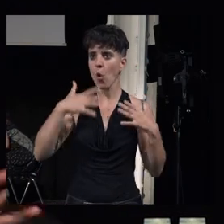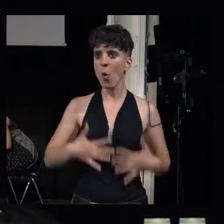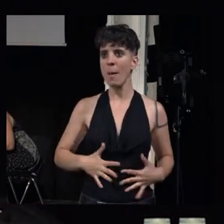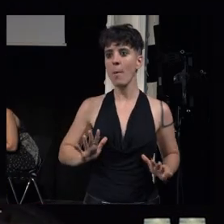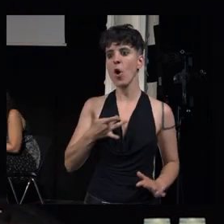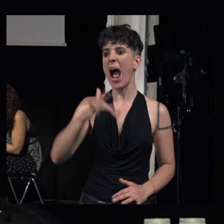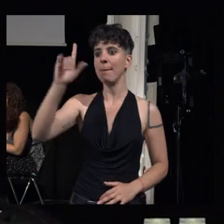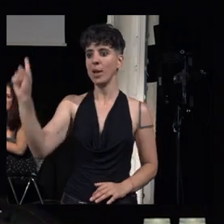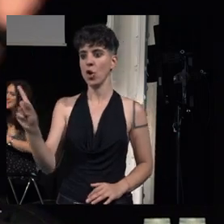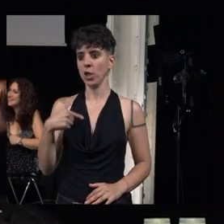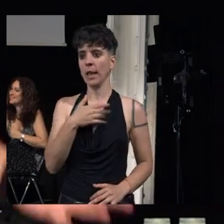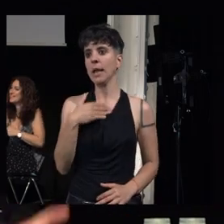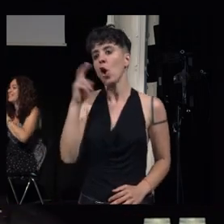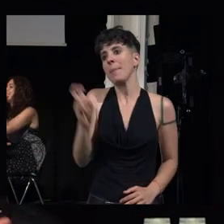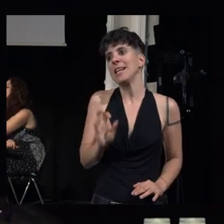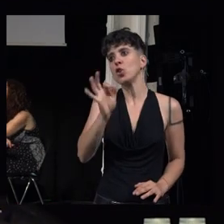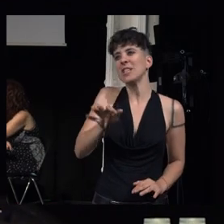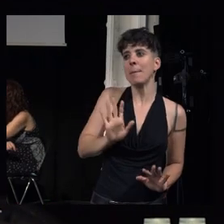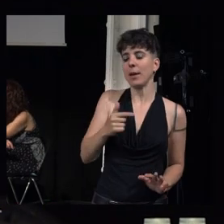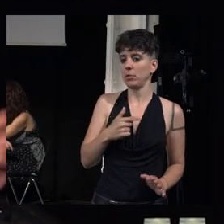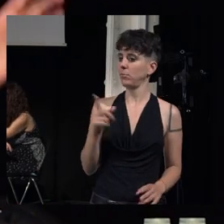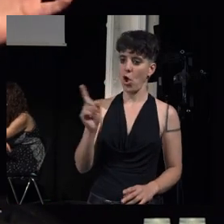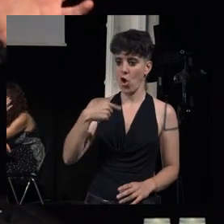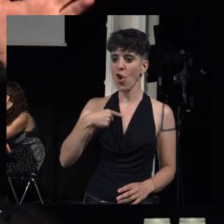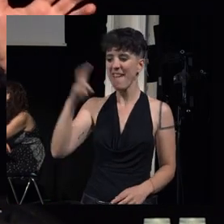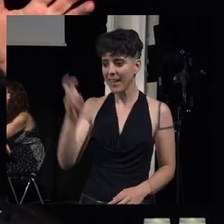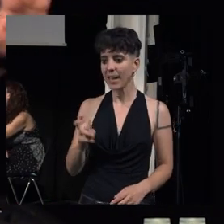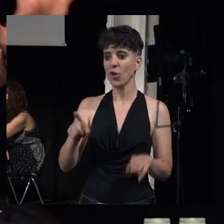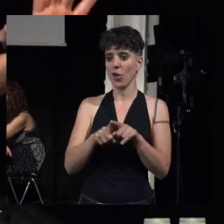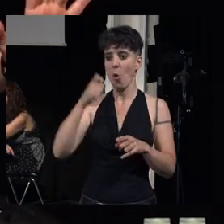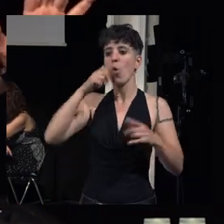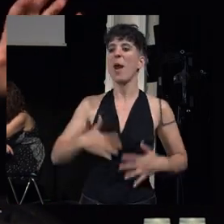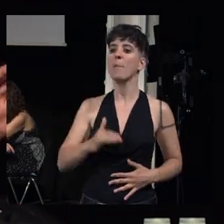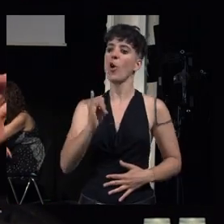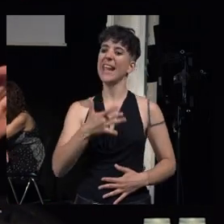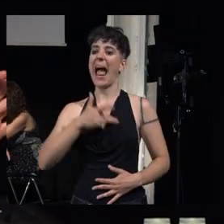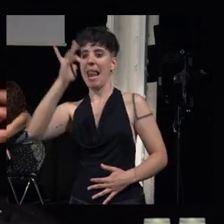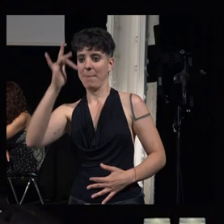alma, ¿no? Bueno, yo estoy aquí en cuerpo y alma, ¿no? Y